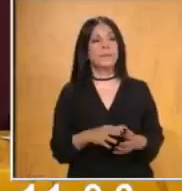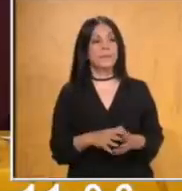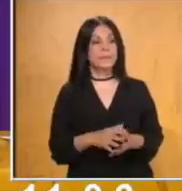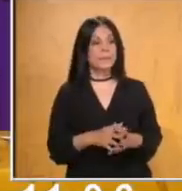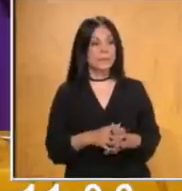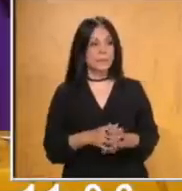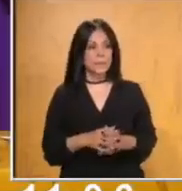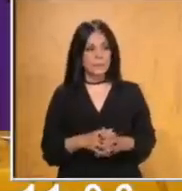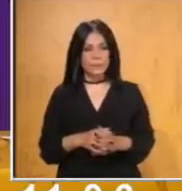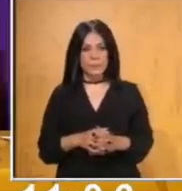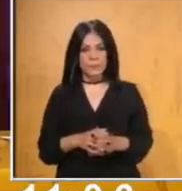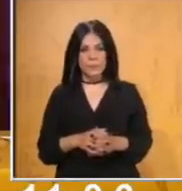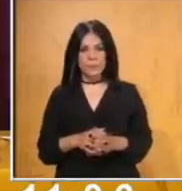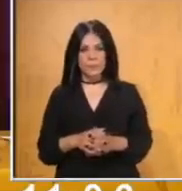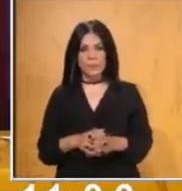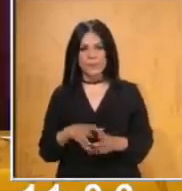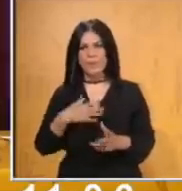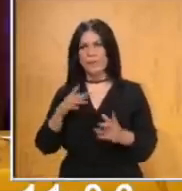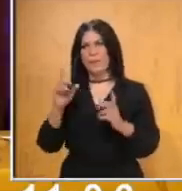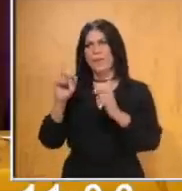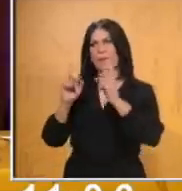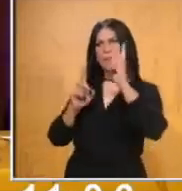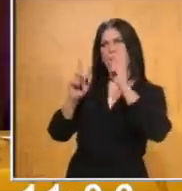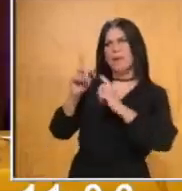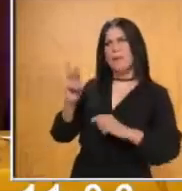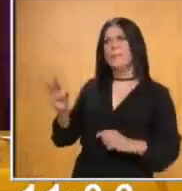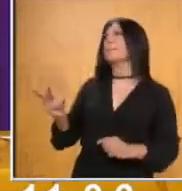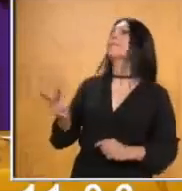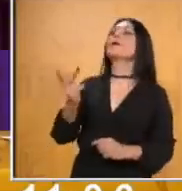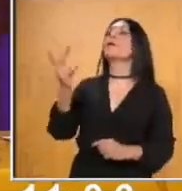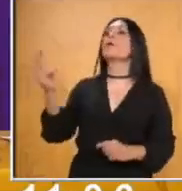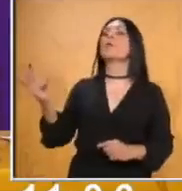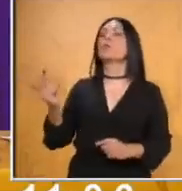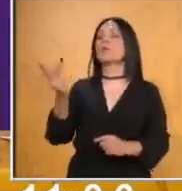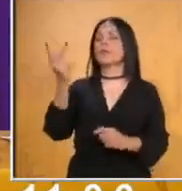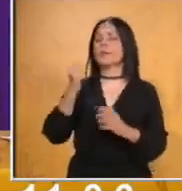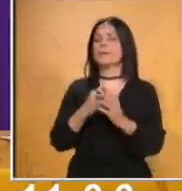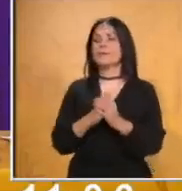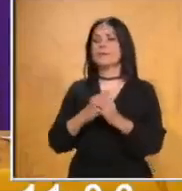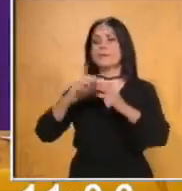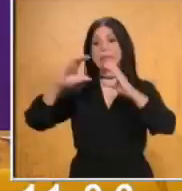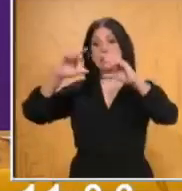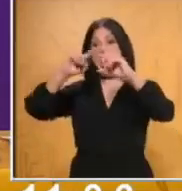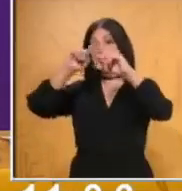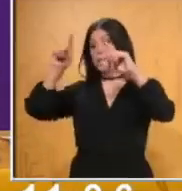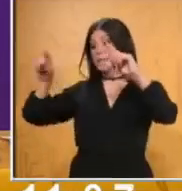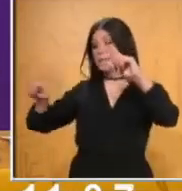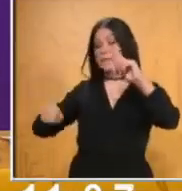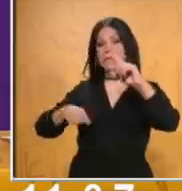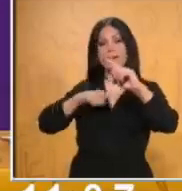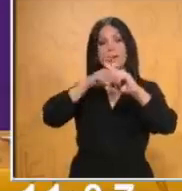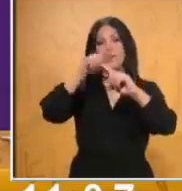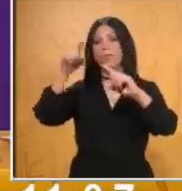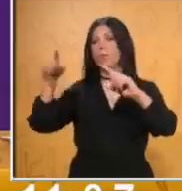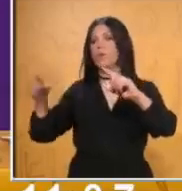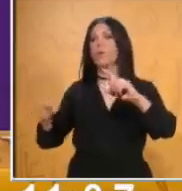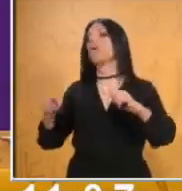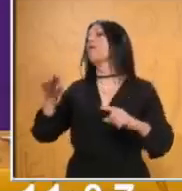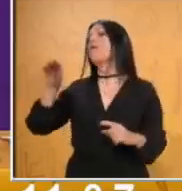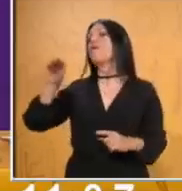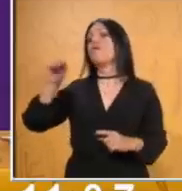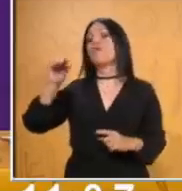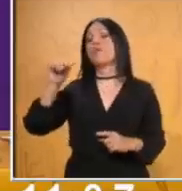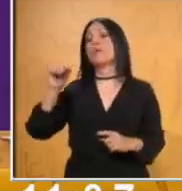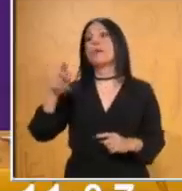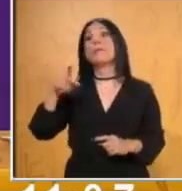mismo círculo. Sí. Usted lo tiene así. Así es. Ese dijimos que es un ángulo recto y mide 90 grados. Pero